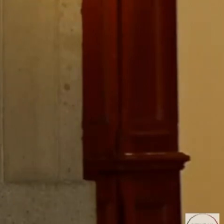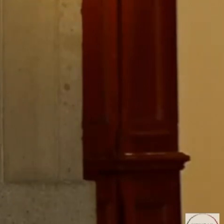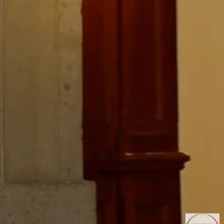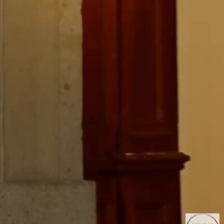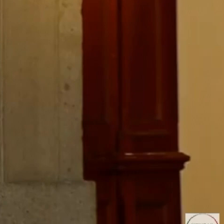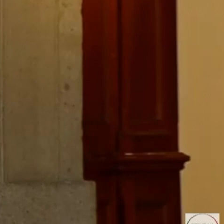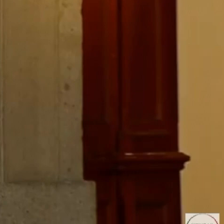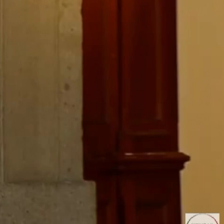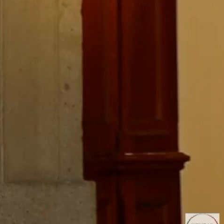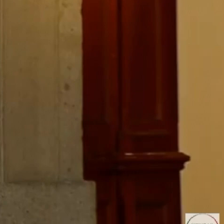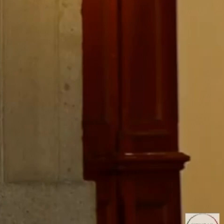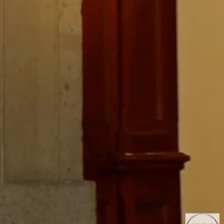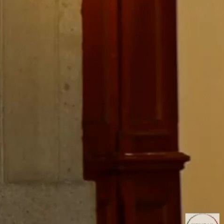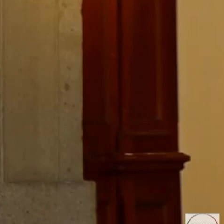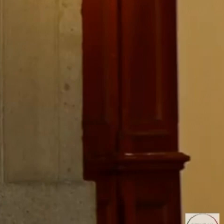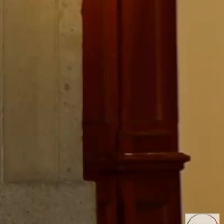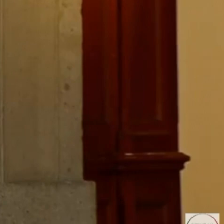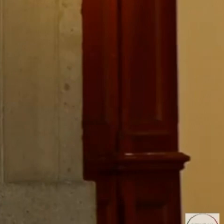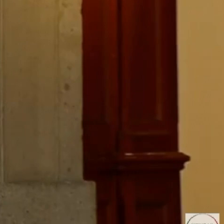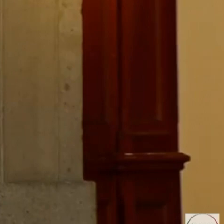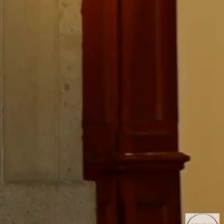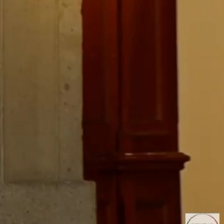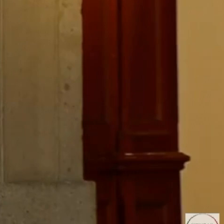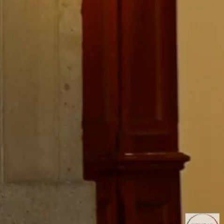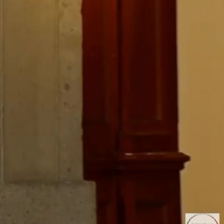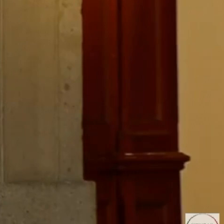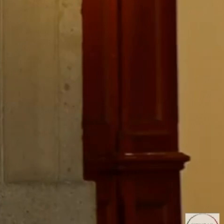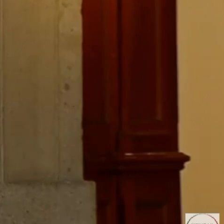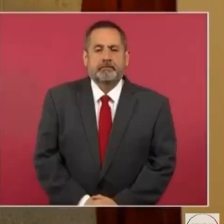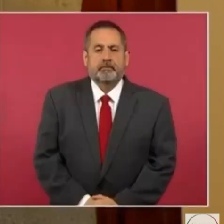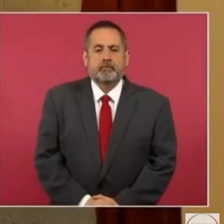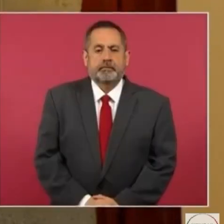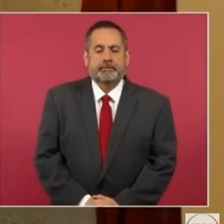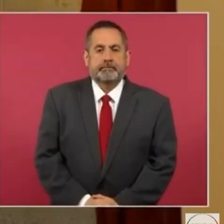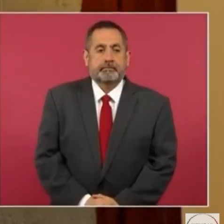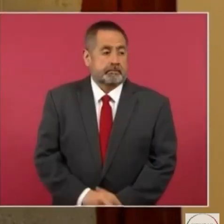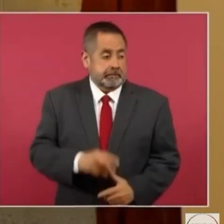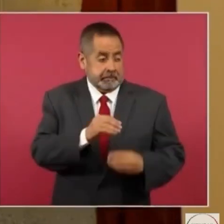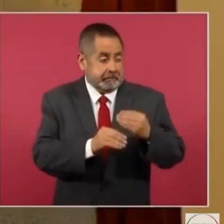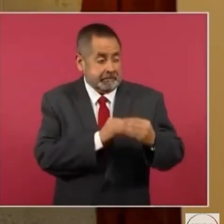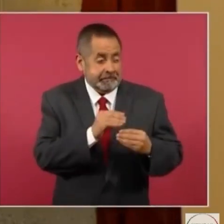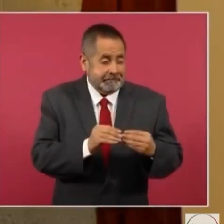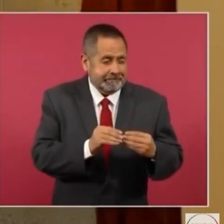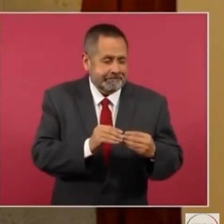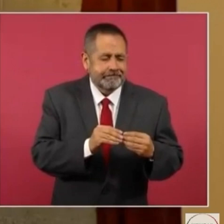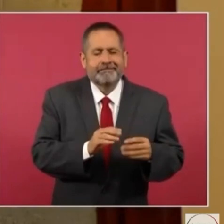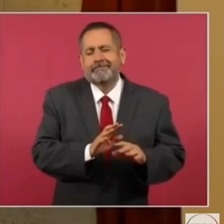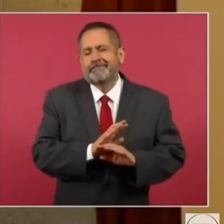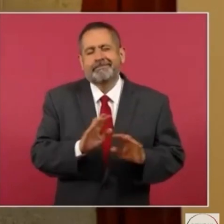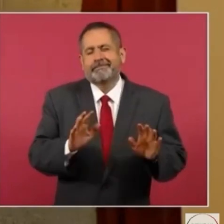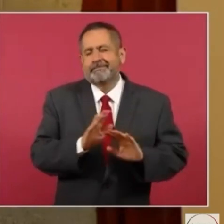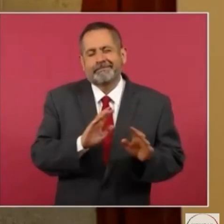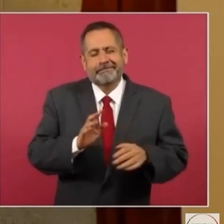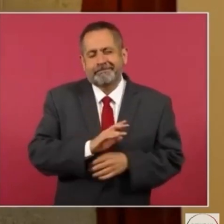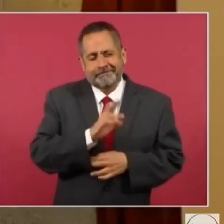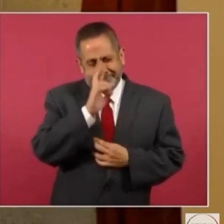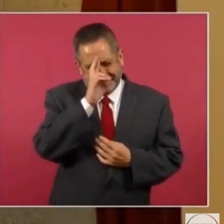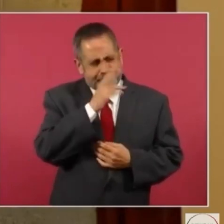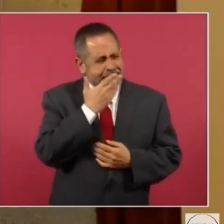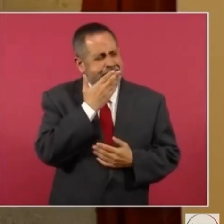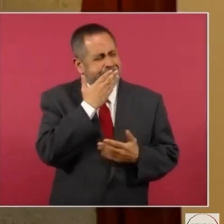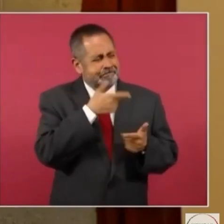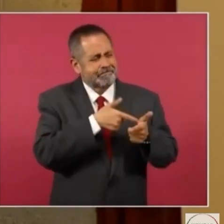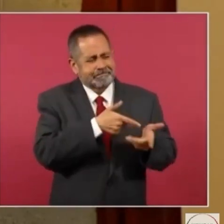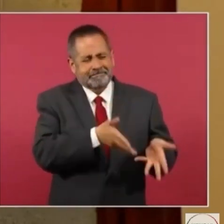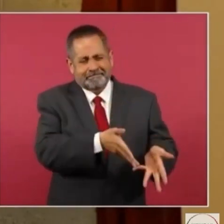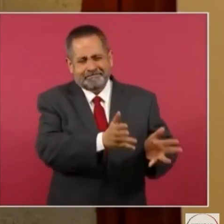hay que ser respetuosos y decirles: siga usted su camino, ahí